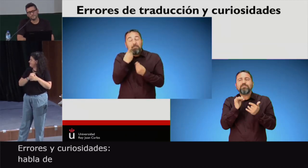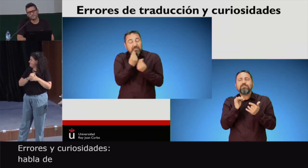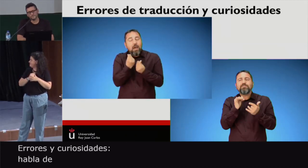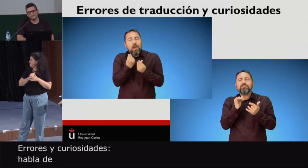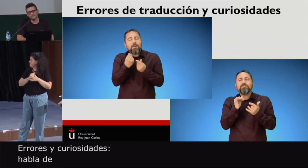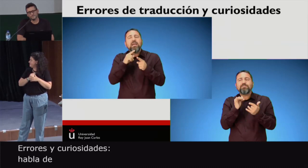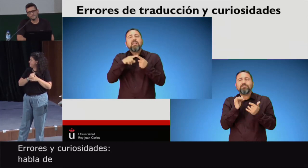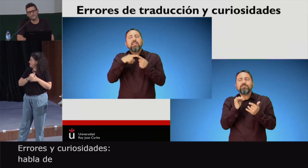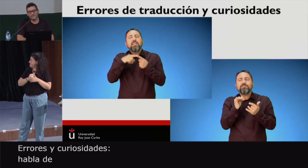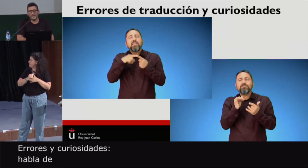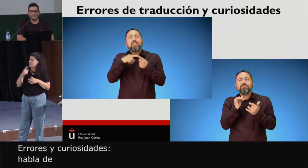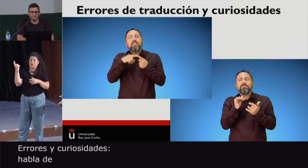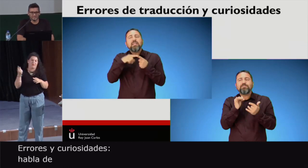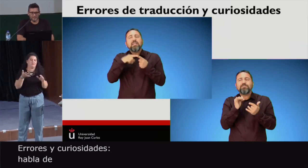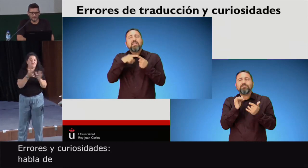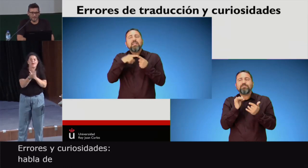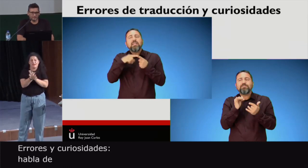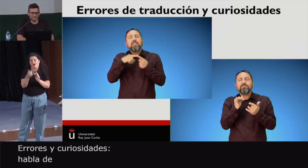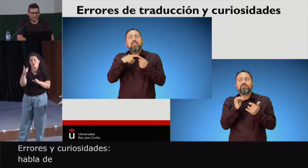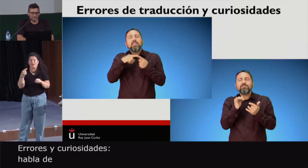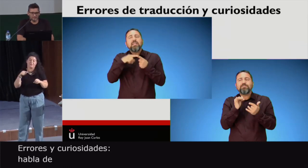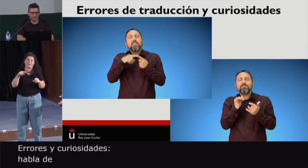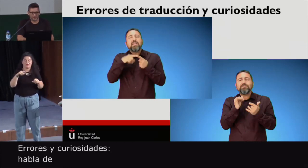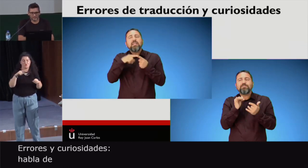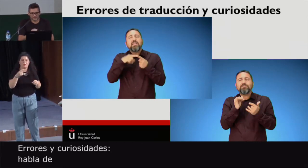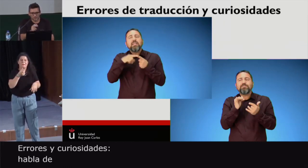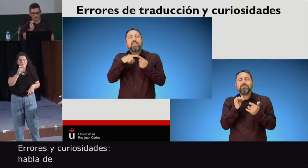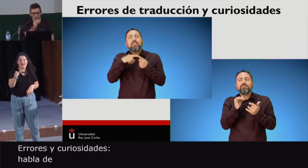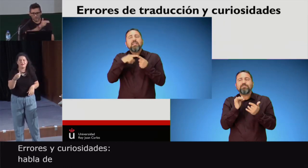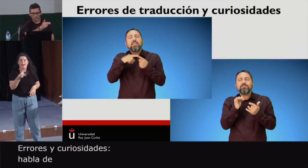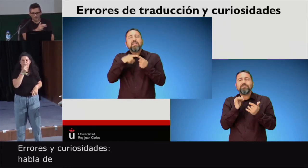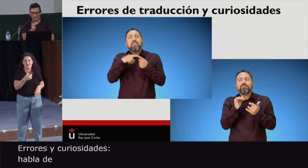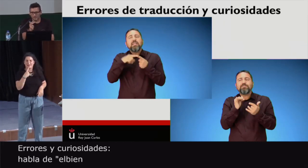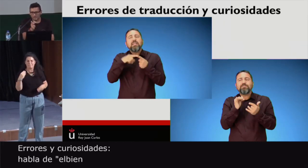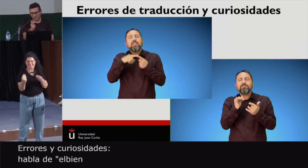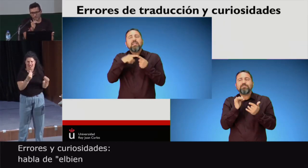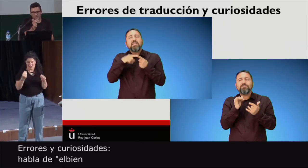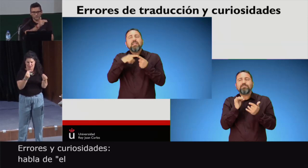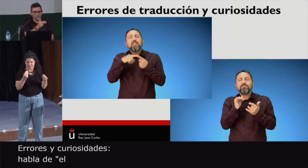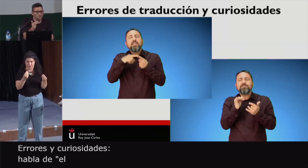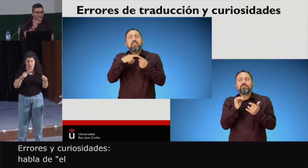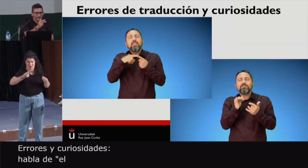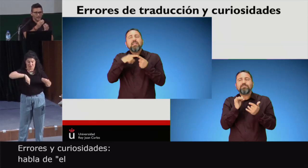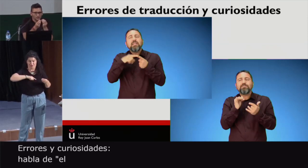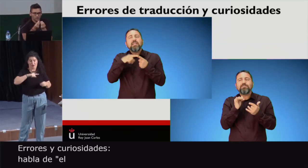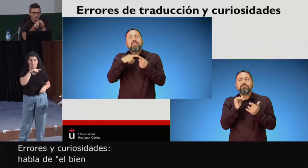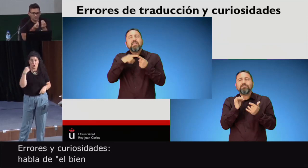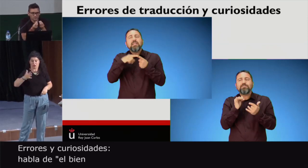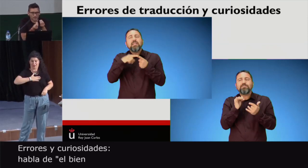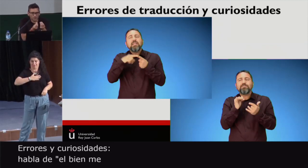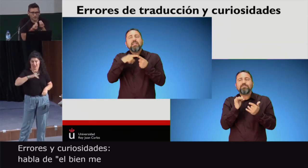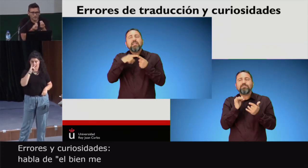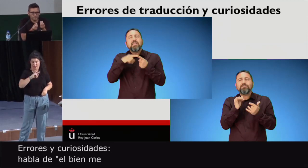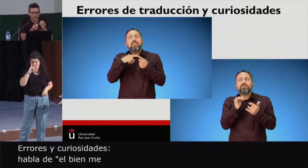Es el bien me sabe. El bien me sabe, él lo interpreta como bueno, lo traduce como un pescado,